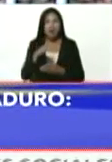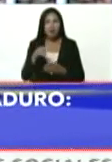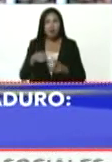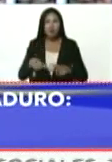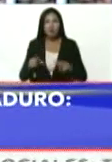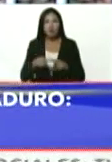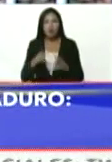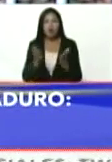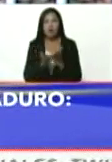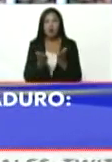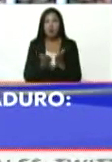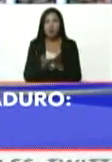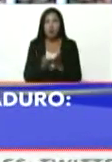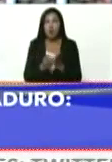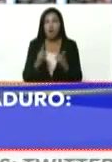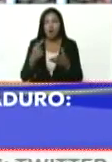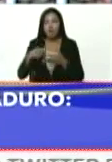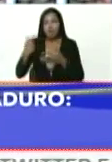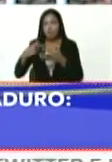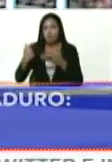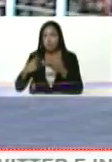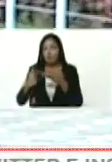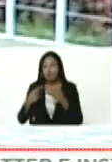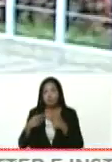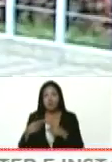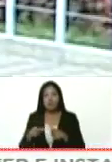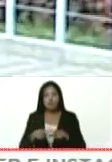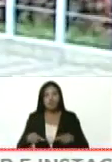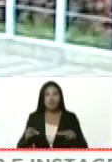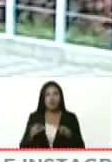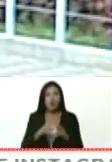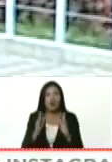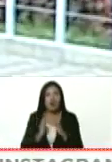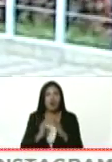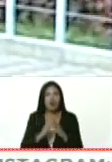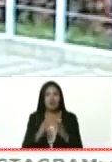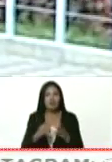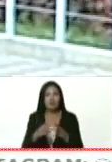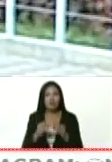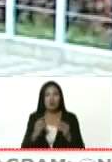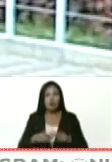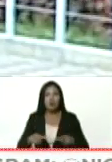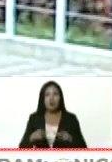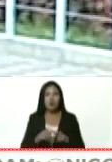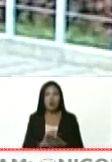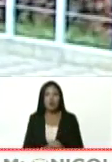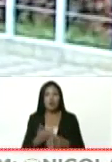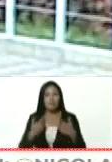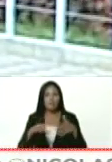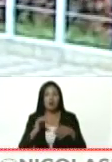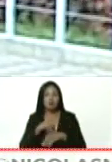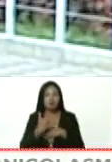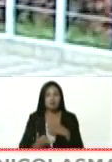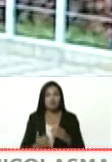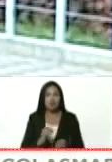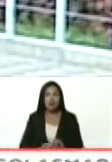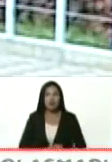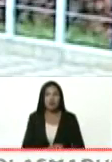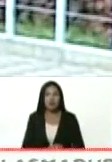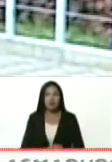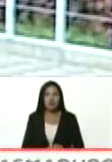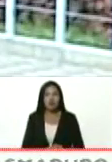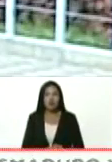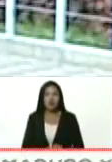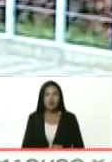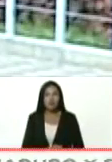en la escuela, aquí, allá, en la casa, en todos lados. ¿Cómo marcha el plan para que el